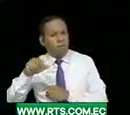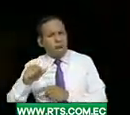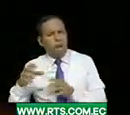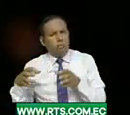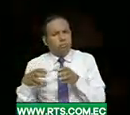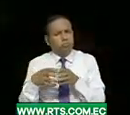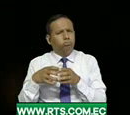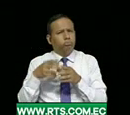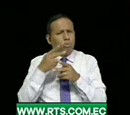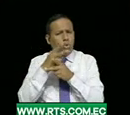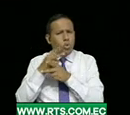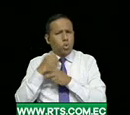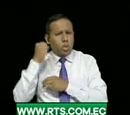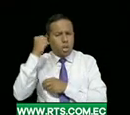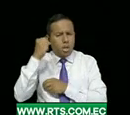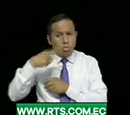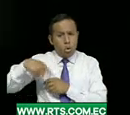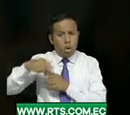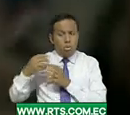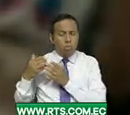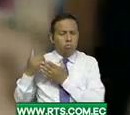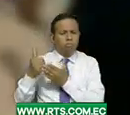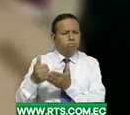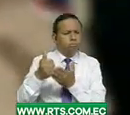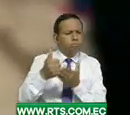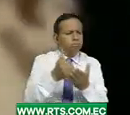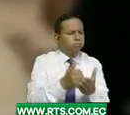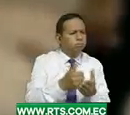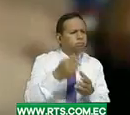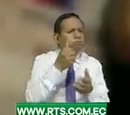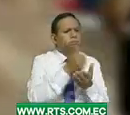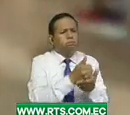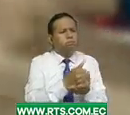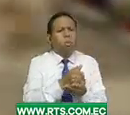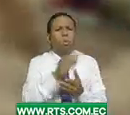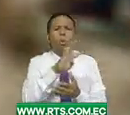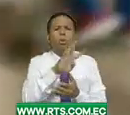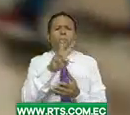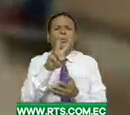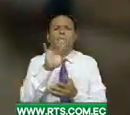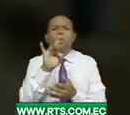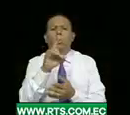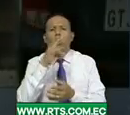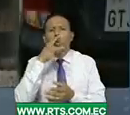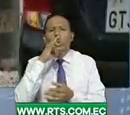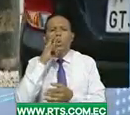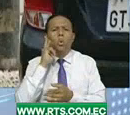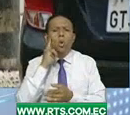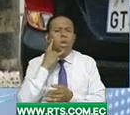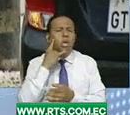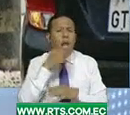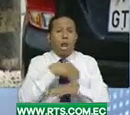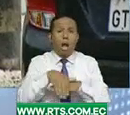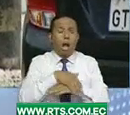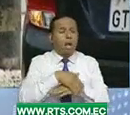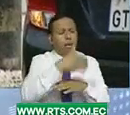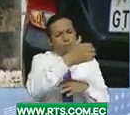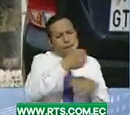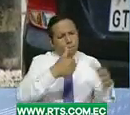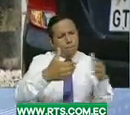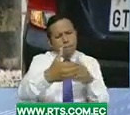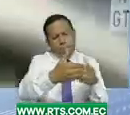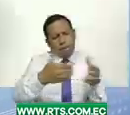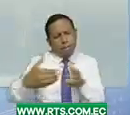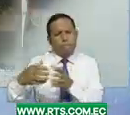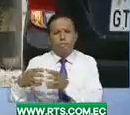Derechos han logrado sacar a 428 niños de la calle. Se han realizado 5 investigaciones previas, se